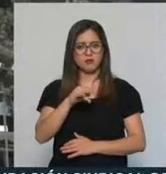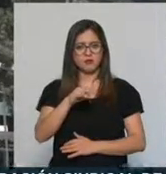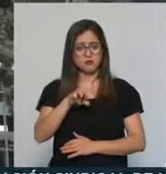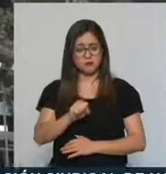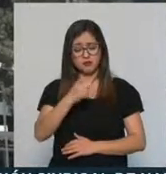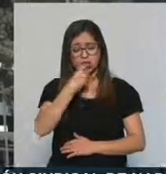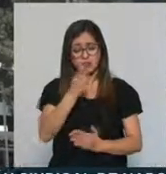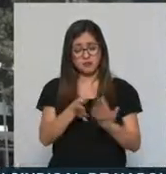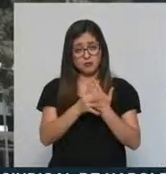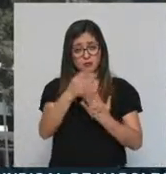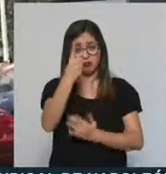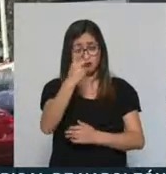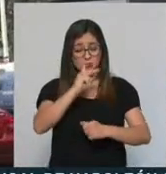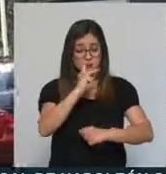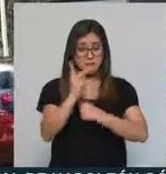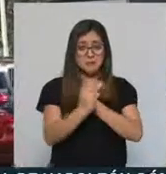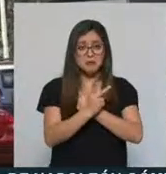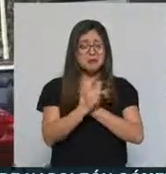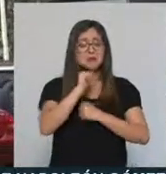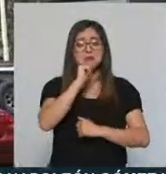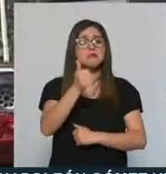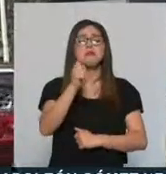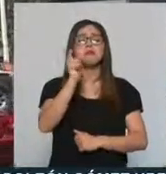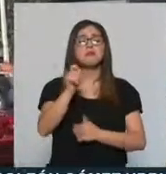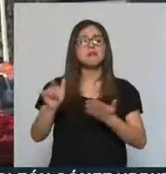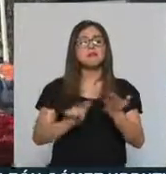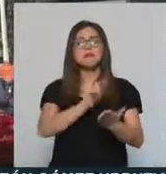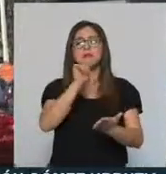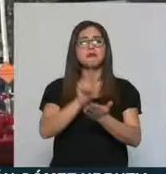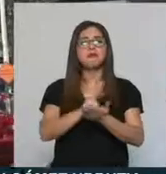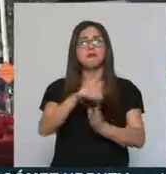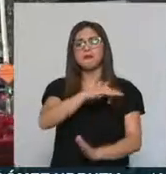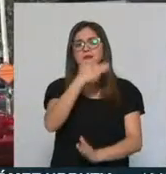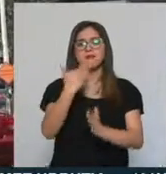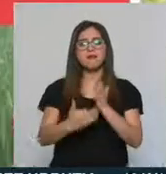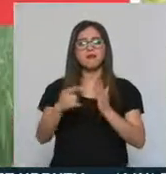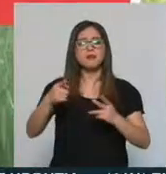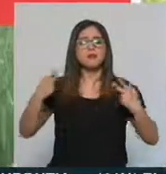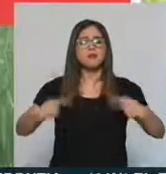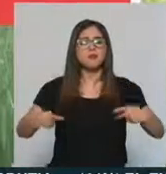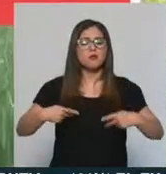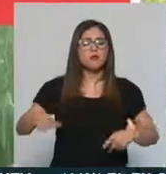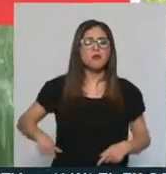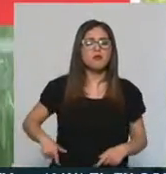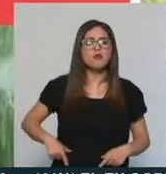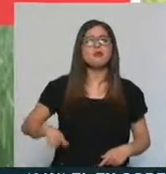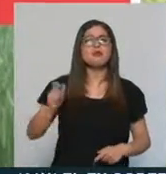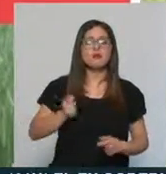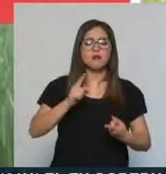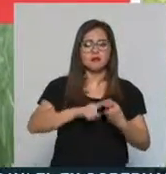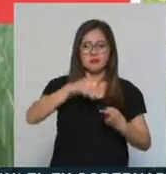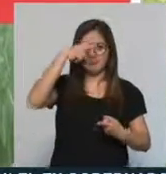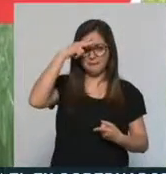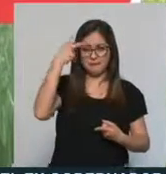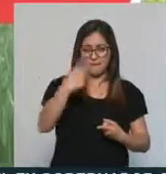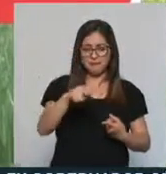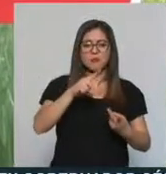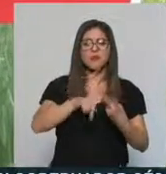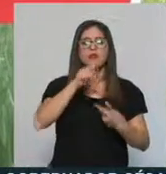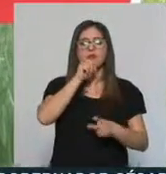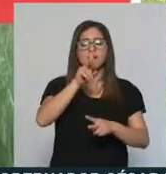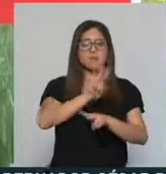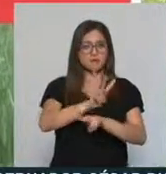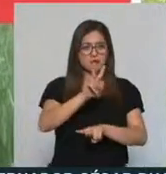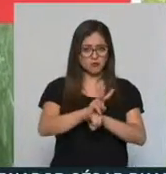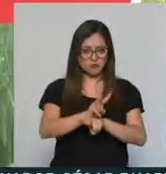que no han tenido consecuencias legales, que no han alcanzado a altos funcionarios. Tal es el caso de México y el caso de Venezuela.